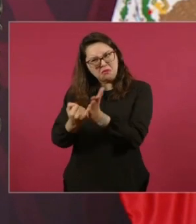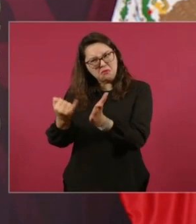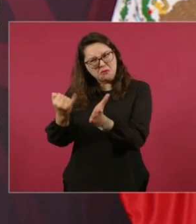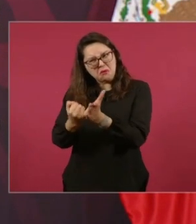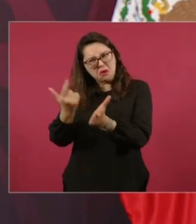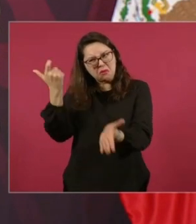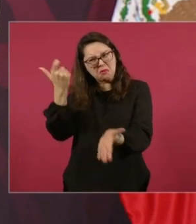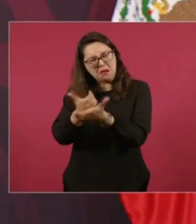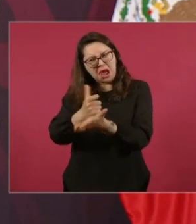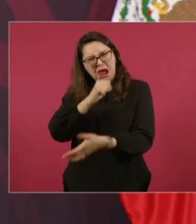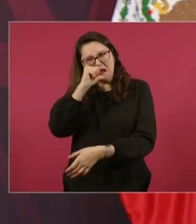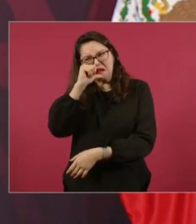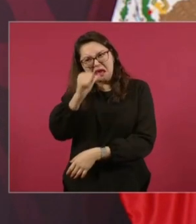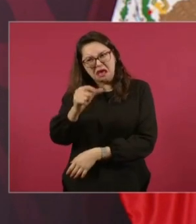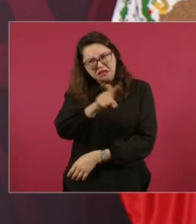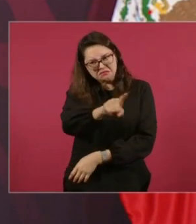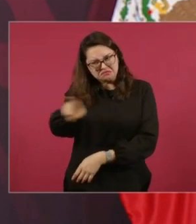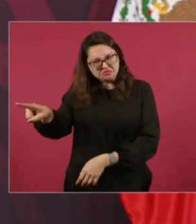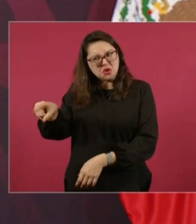era el evasor.